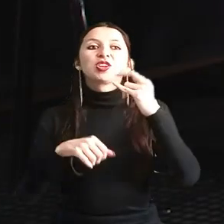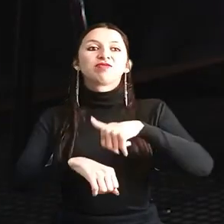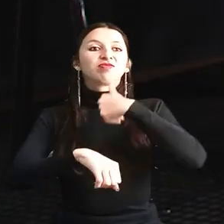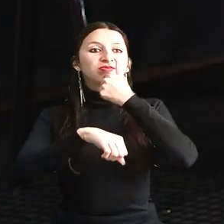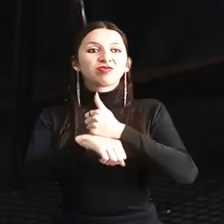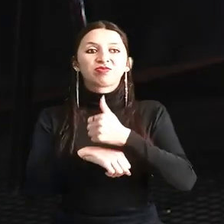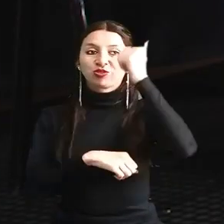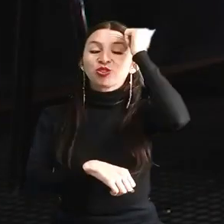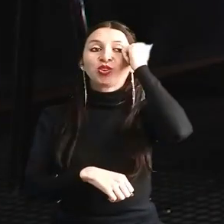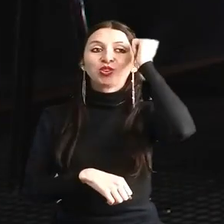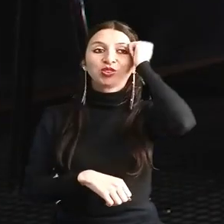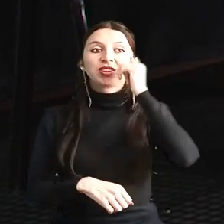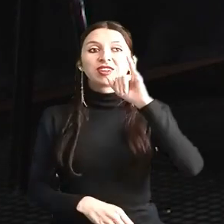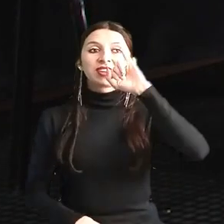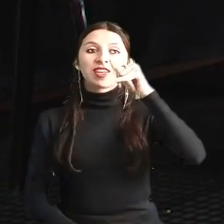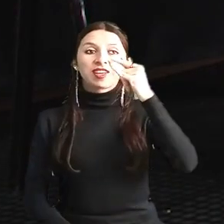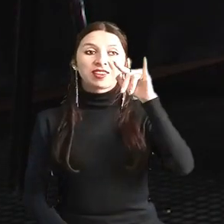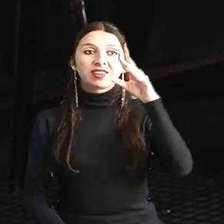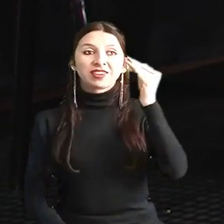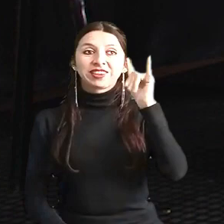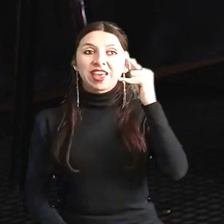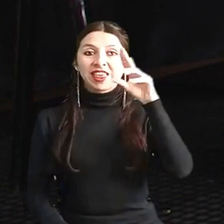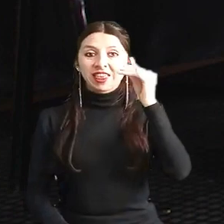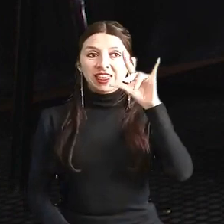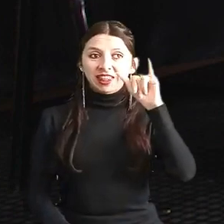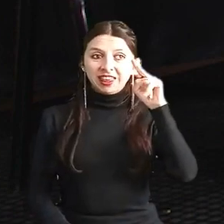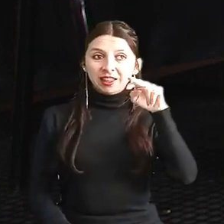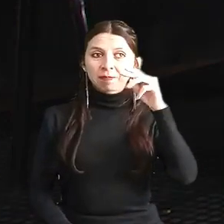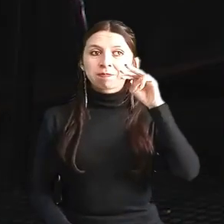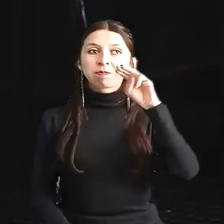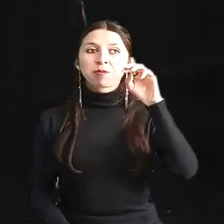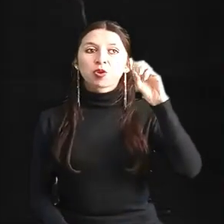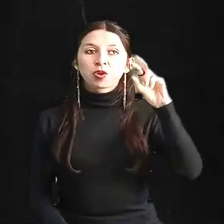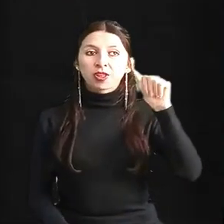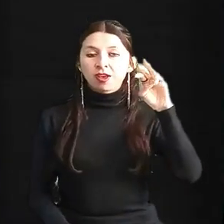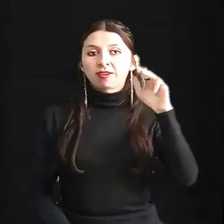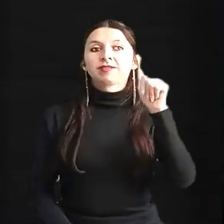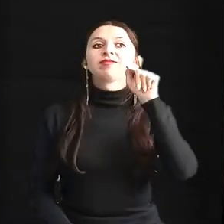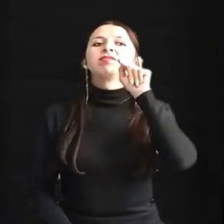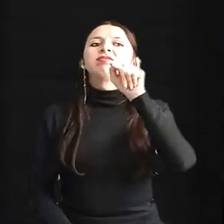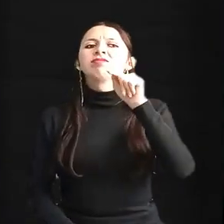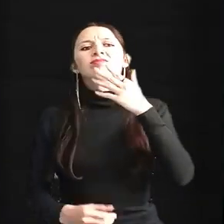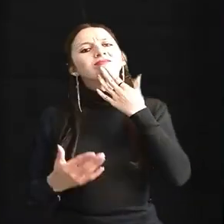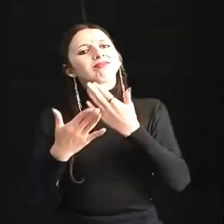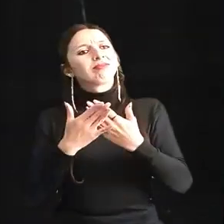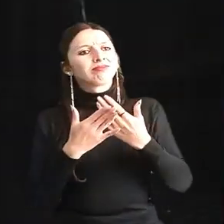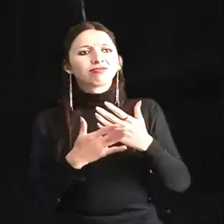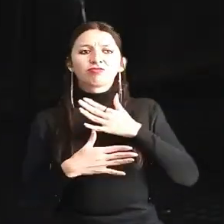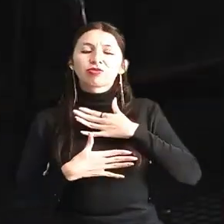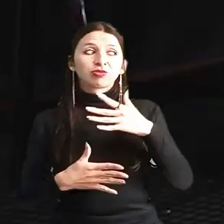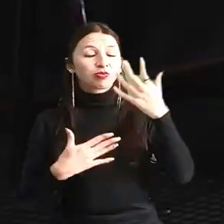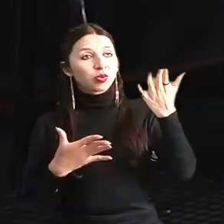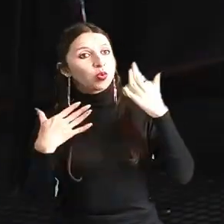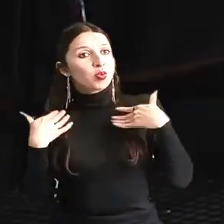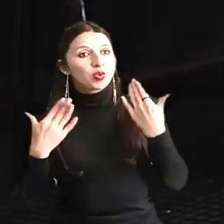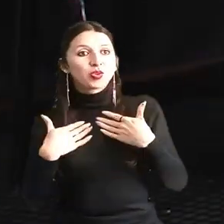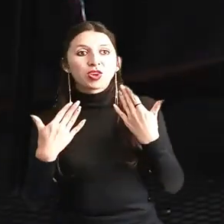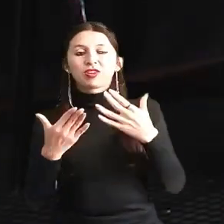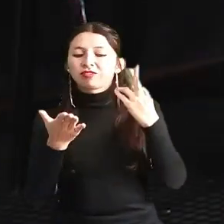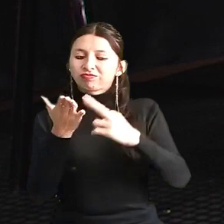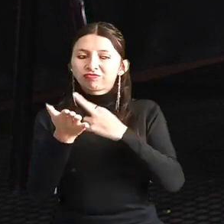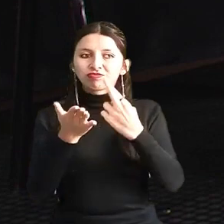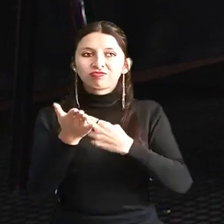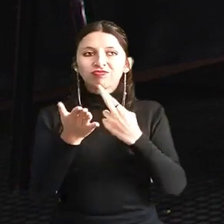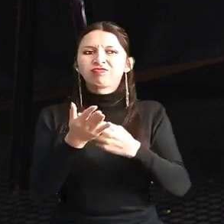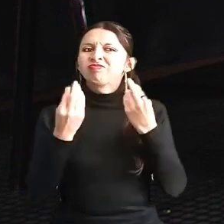a su directora la docente Jacqueline Mena bienvenida profe Muchísimas gracias Bueno estamos muy contentos de hacer el reconocimiento de